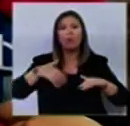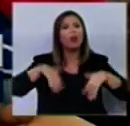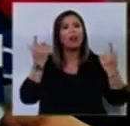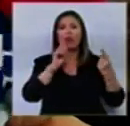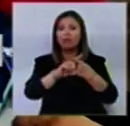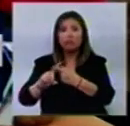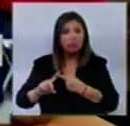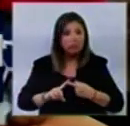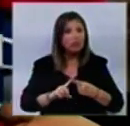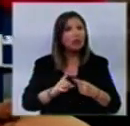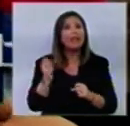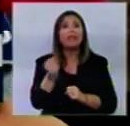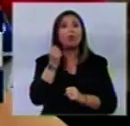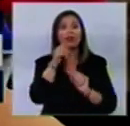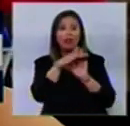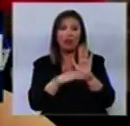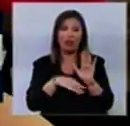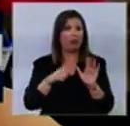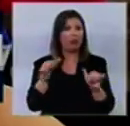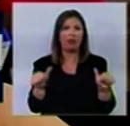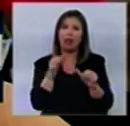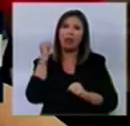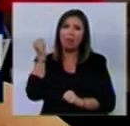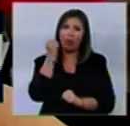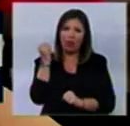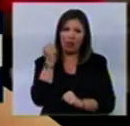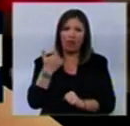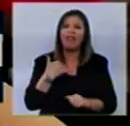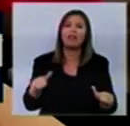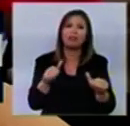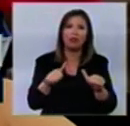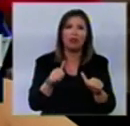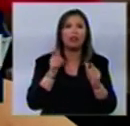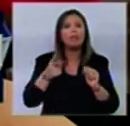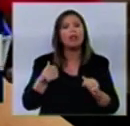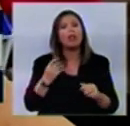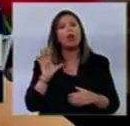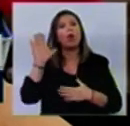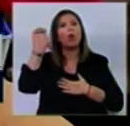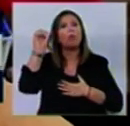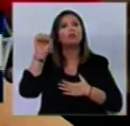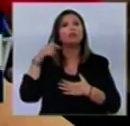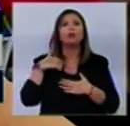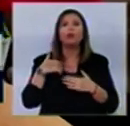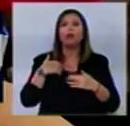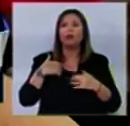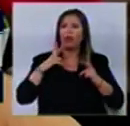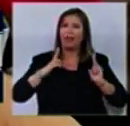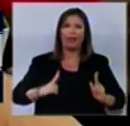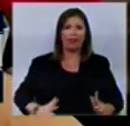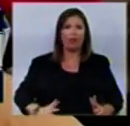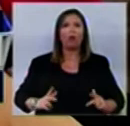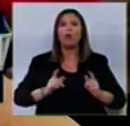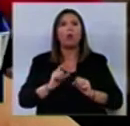tiene que tener esto como un elemento fundamental y el otro el compromisos éticos compromisos éticos que sean irrenunciables porque